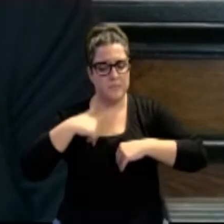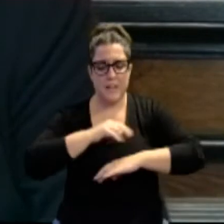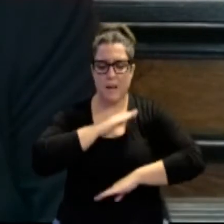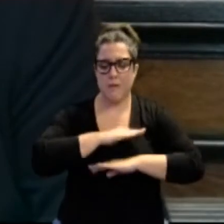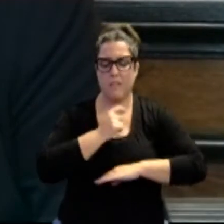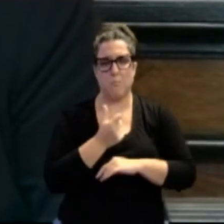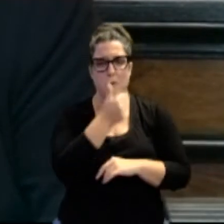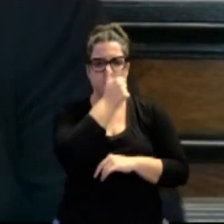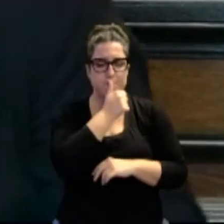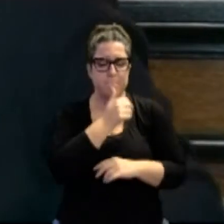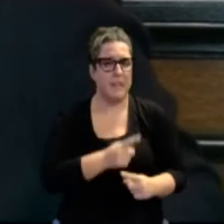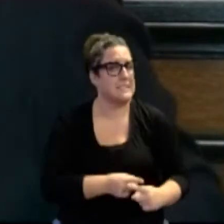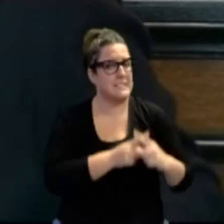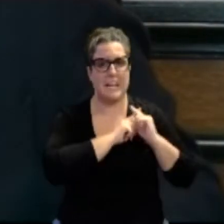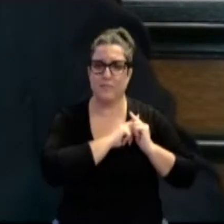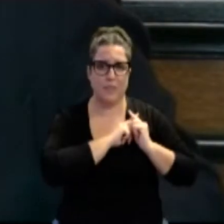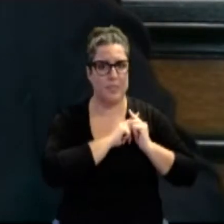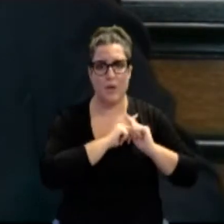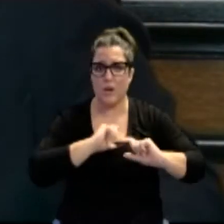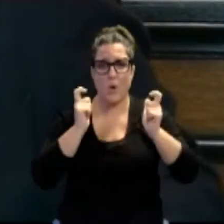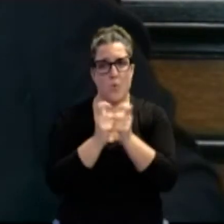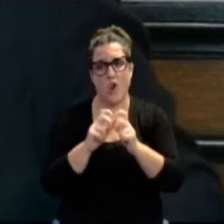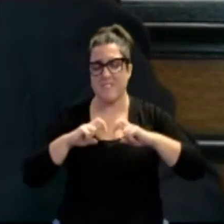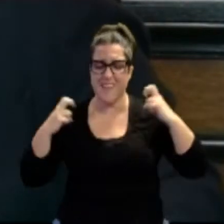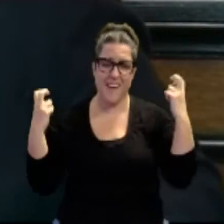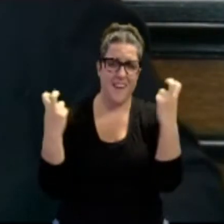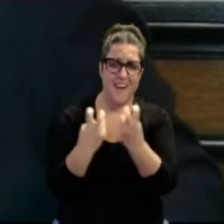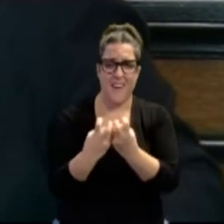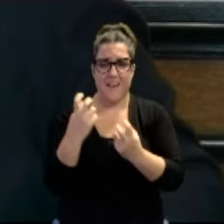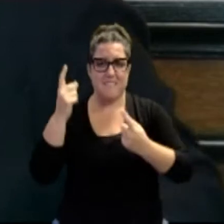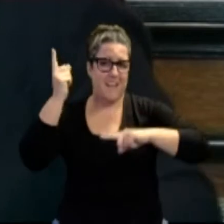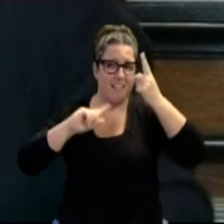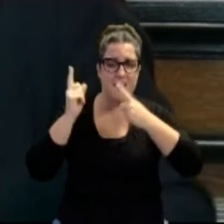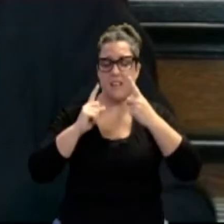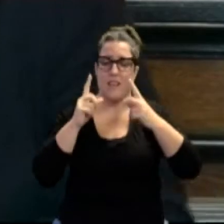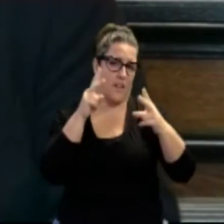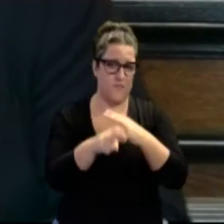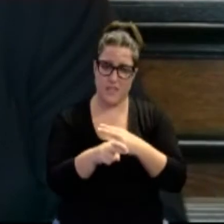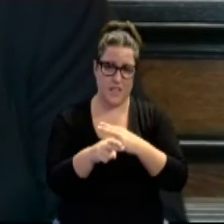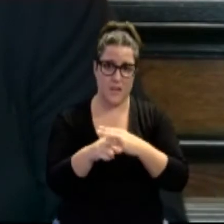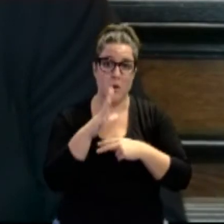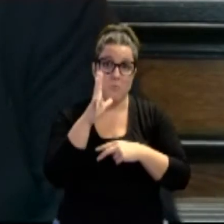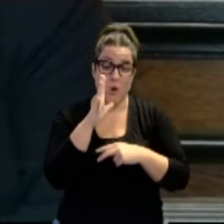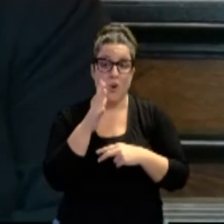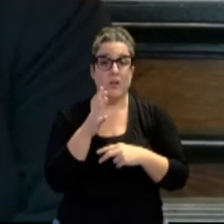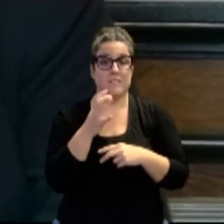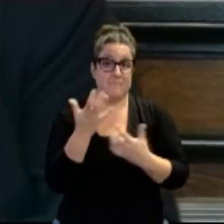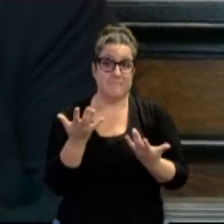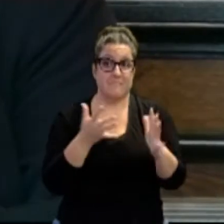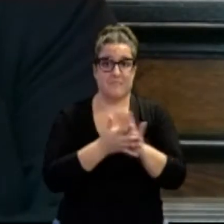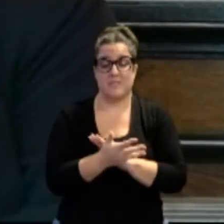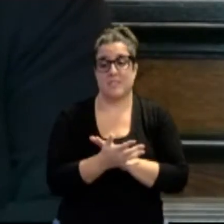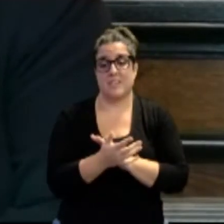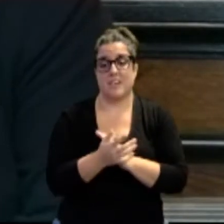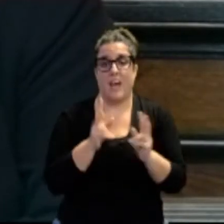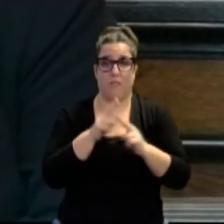sacrificar esas grandes reuniones de cenas y comidas, si con ello evitamos sacrificar la vida